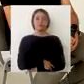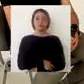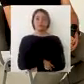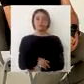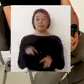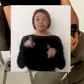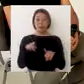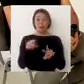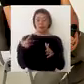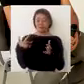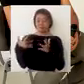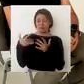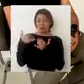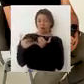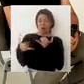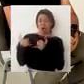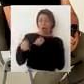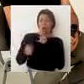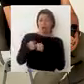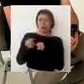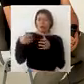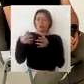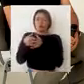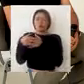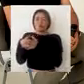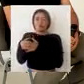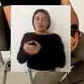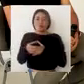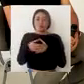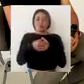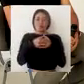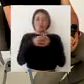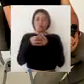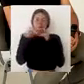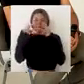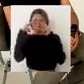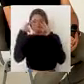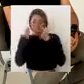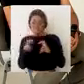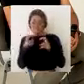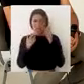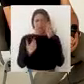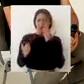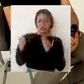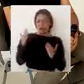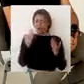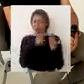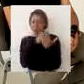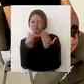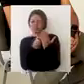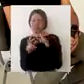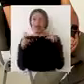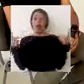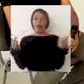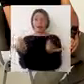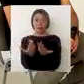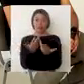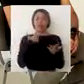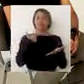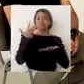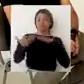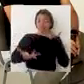últimos años grupos que se han dedicado a investigar sobre cómic, a reunirse para disfrutar el